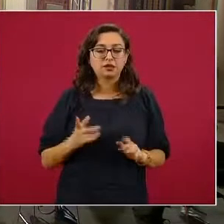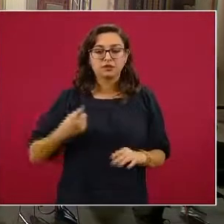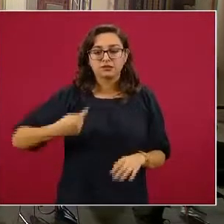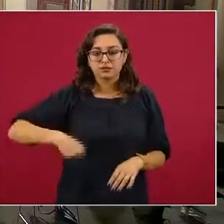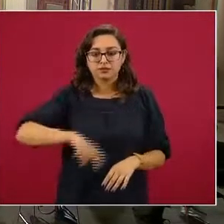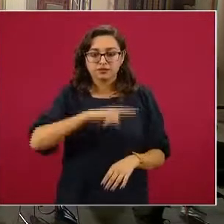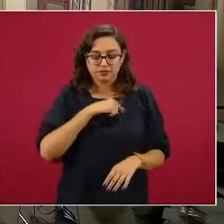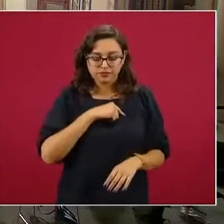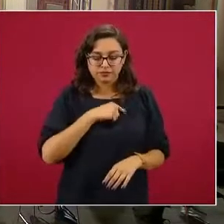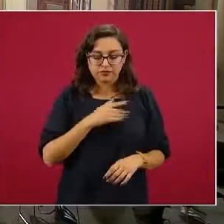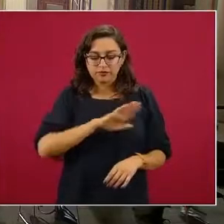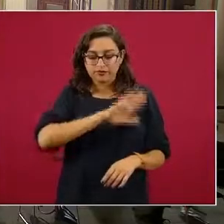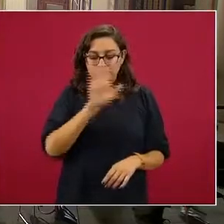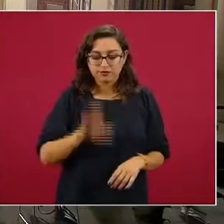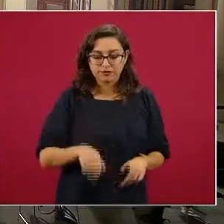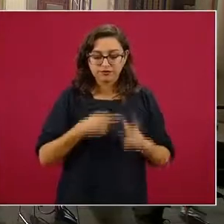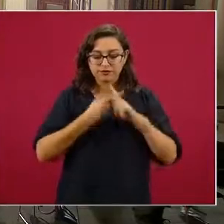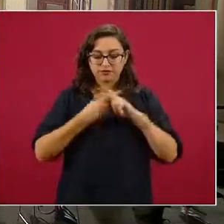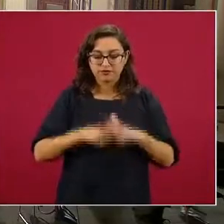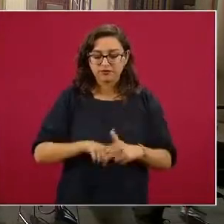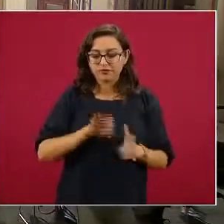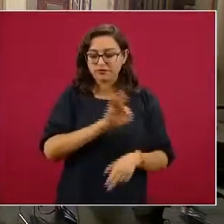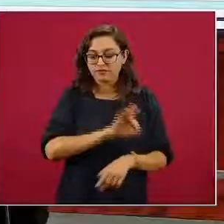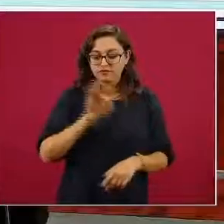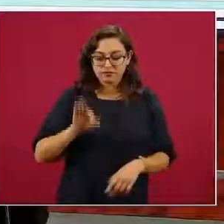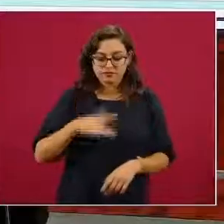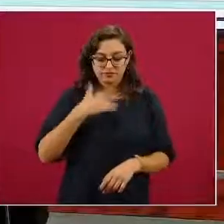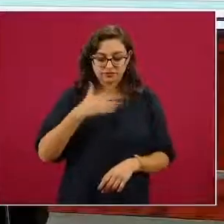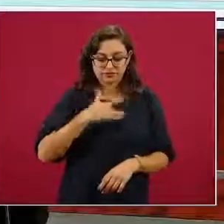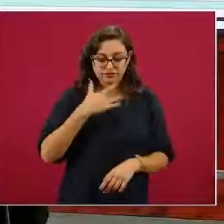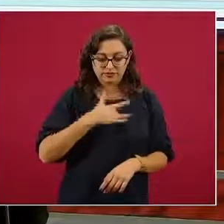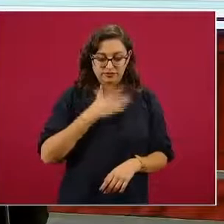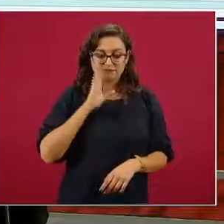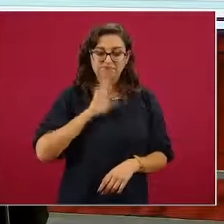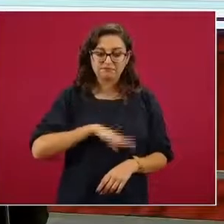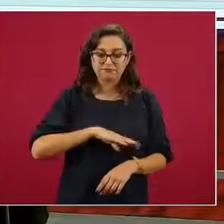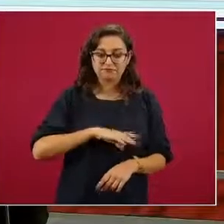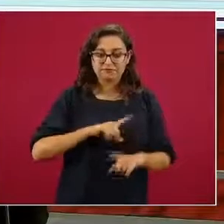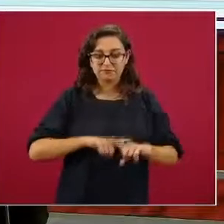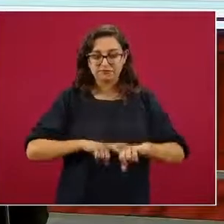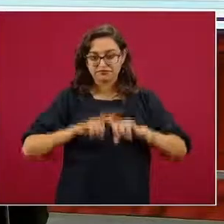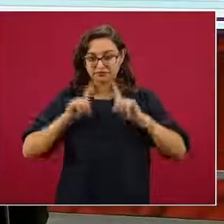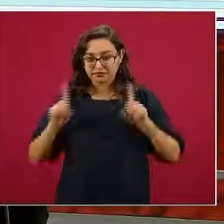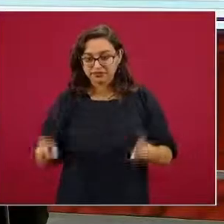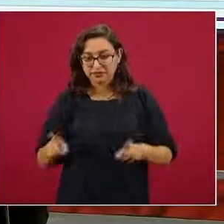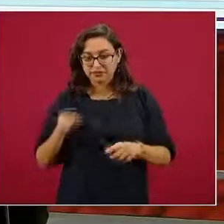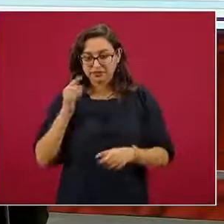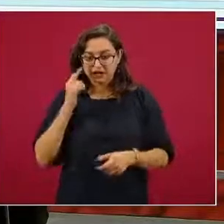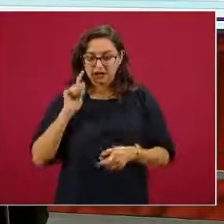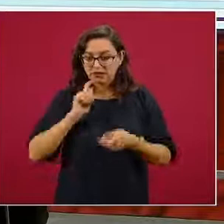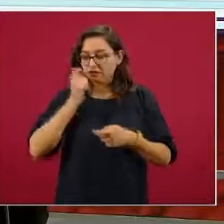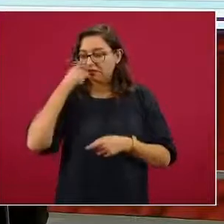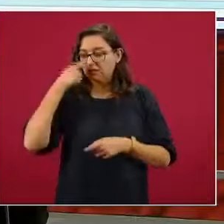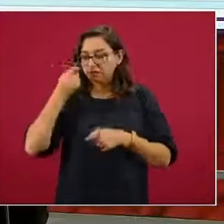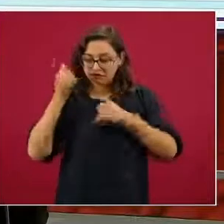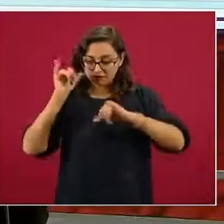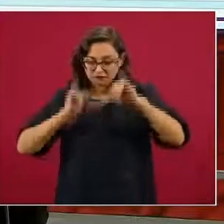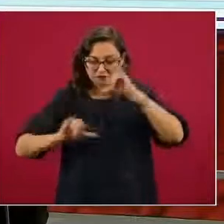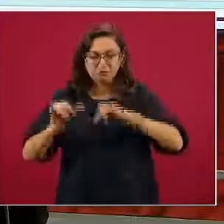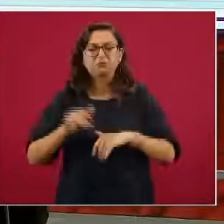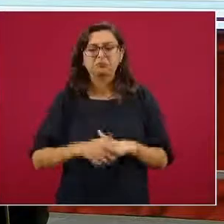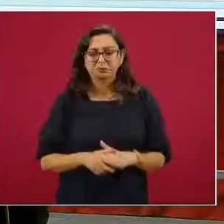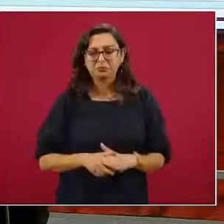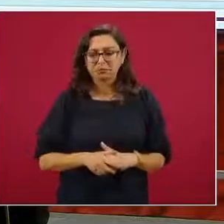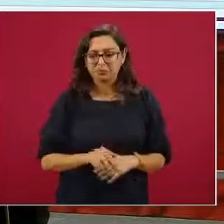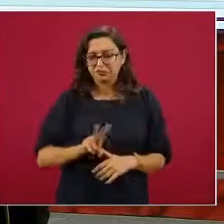fecha de inicio de los síntomas y no por fecha de ocurrencia. Es cierto, no hay ningún empeño en modificar la